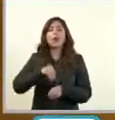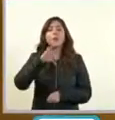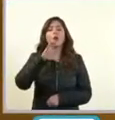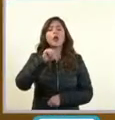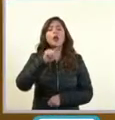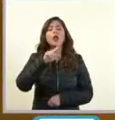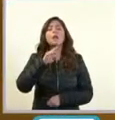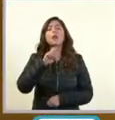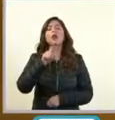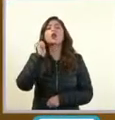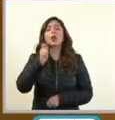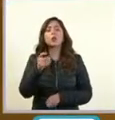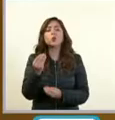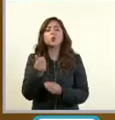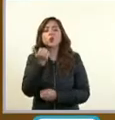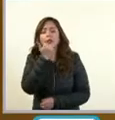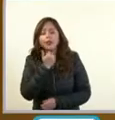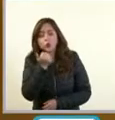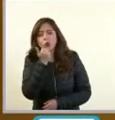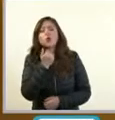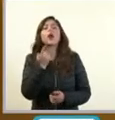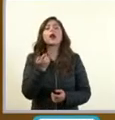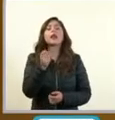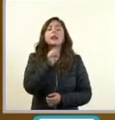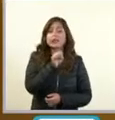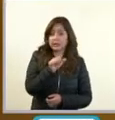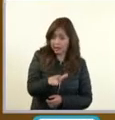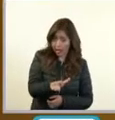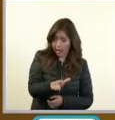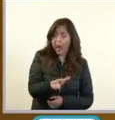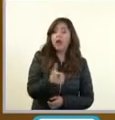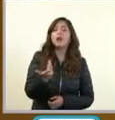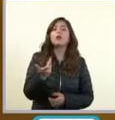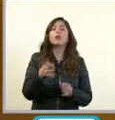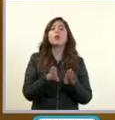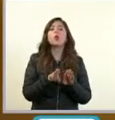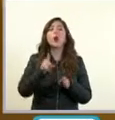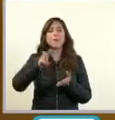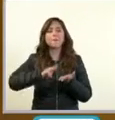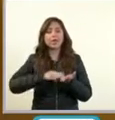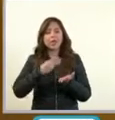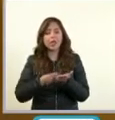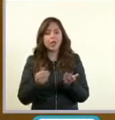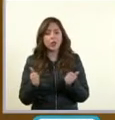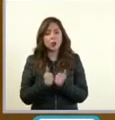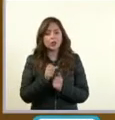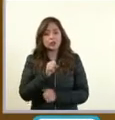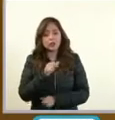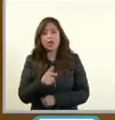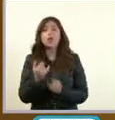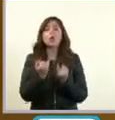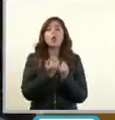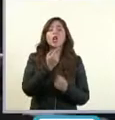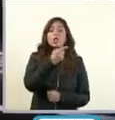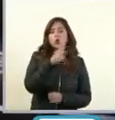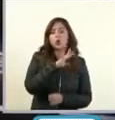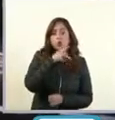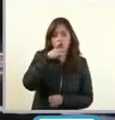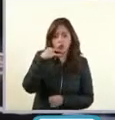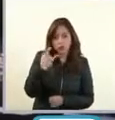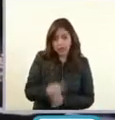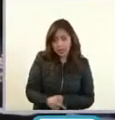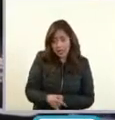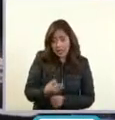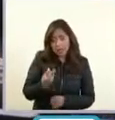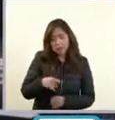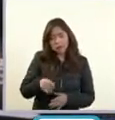caramelo. que Oye, es alta cantidad de azúcar, de sodio, De sodio. mencionabas tú las de mantequilla con sal, Y hablando las de del chile. refresco, la cantidad de azúcar que